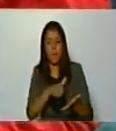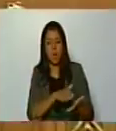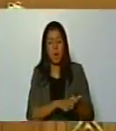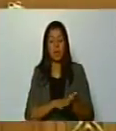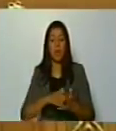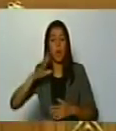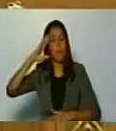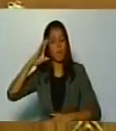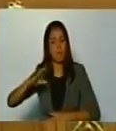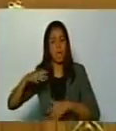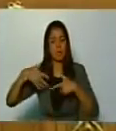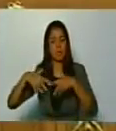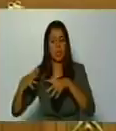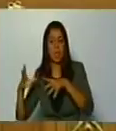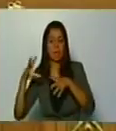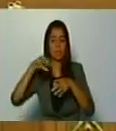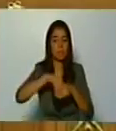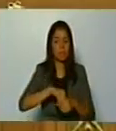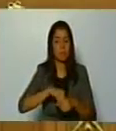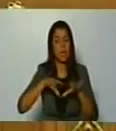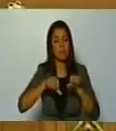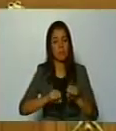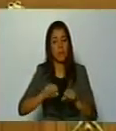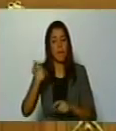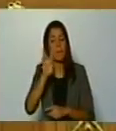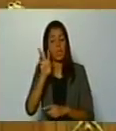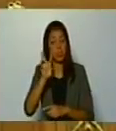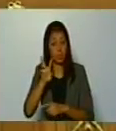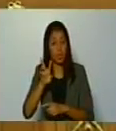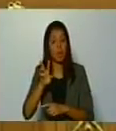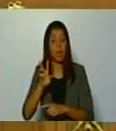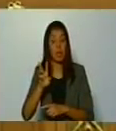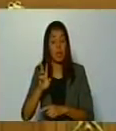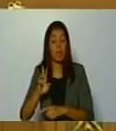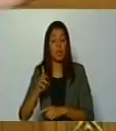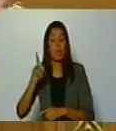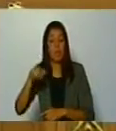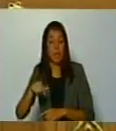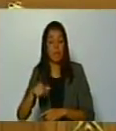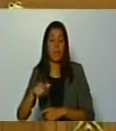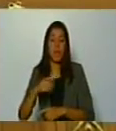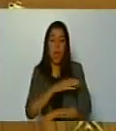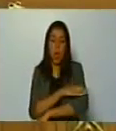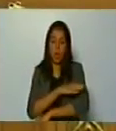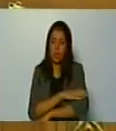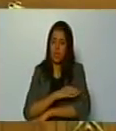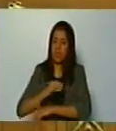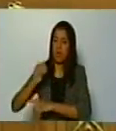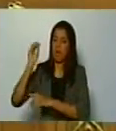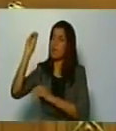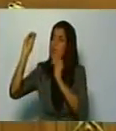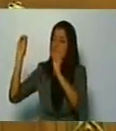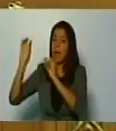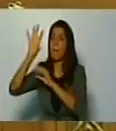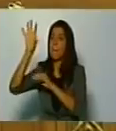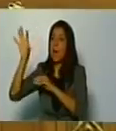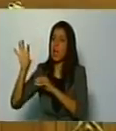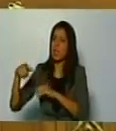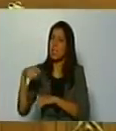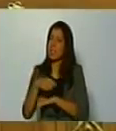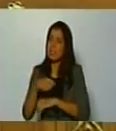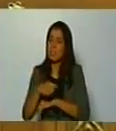intervención militar que ha quedado como una amenaza, a que nos sancionen a todos nosotros, individual,